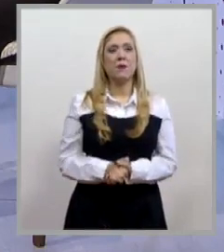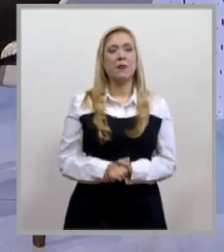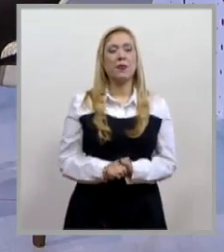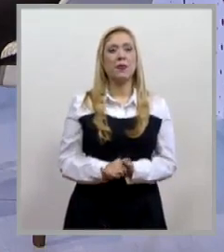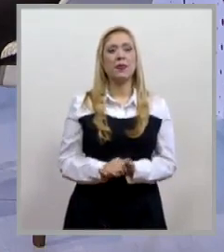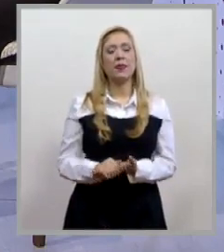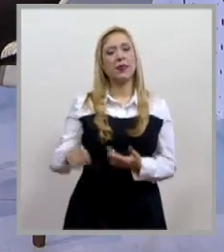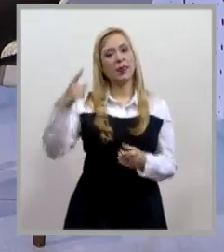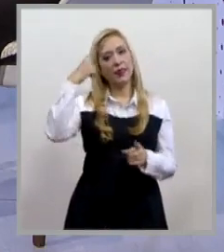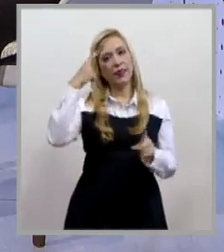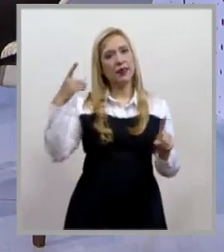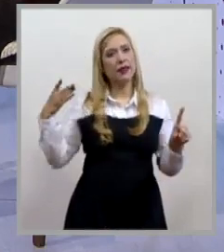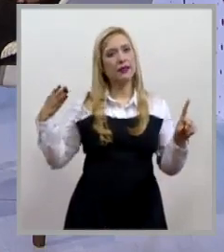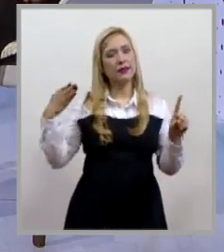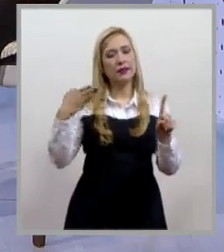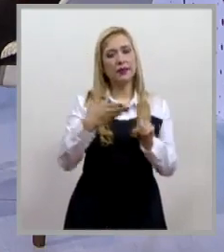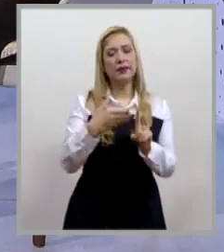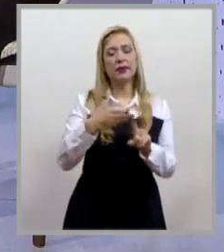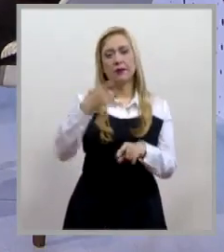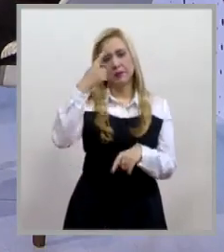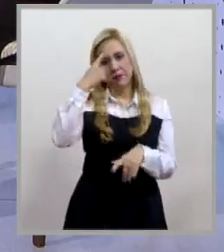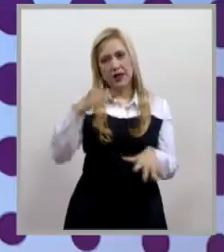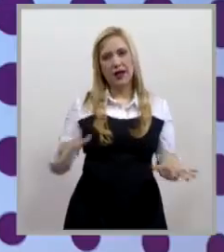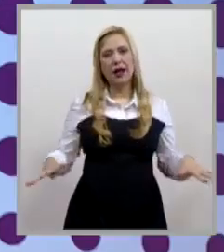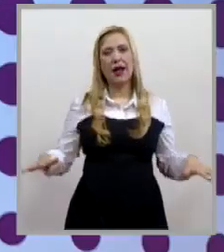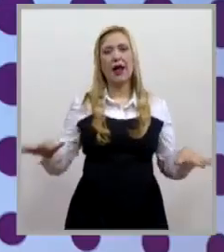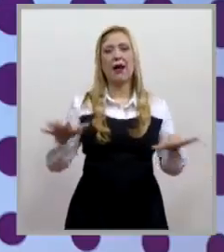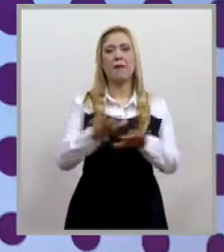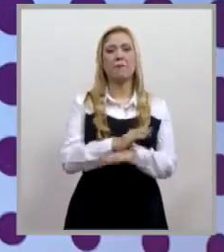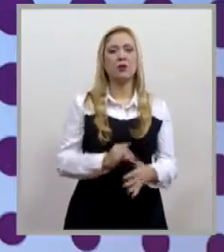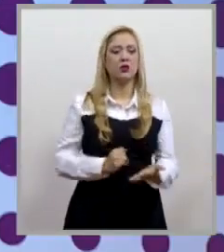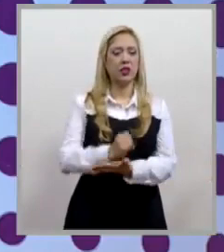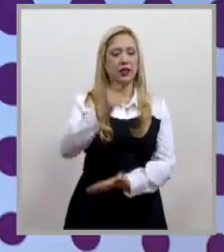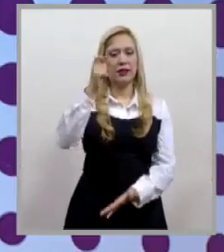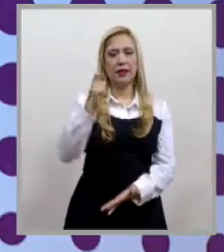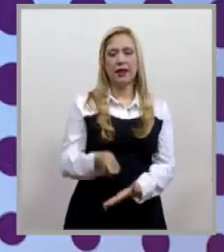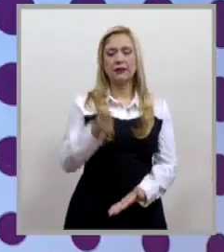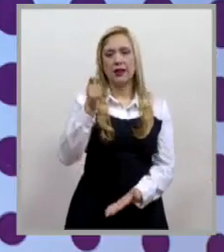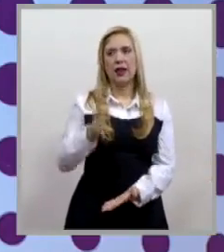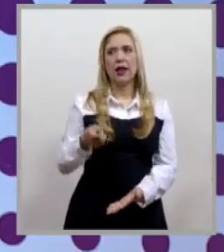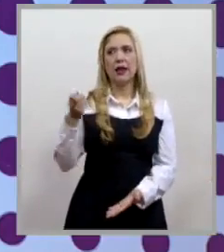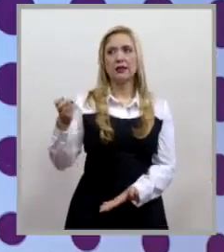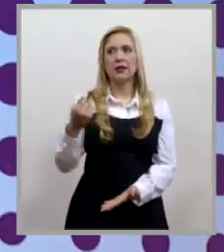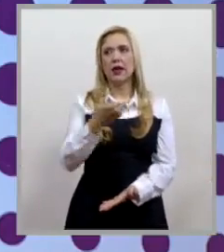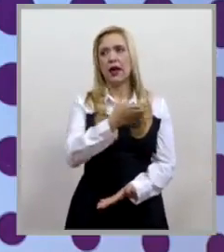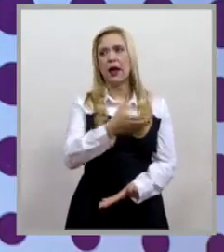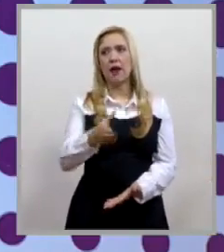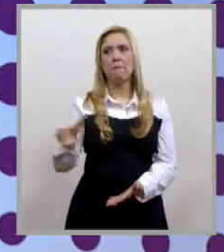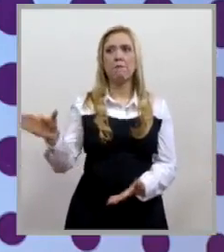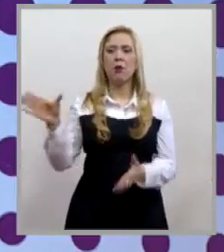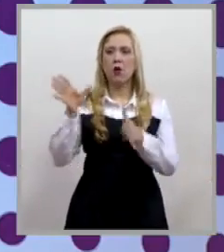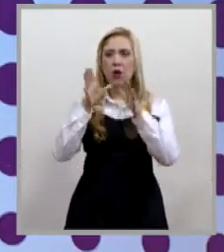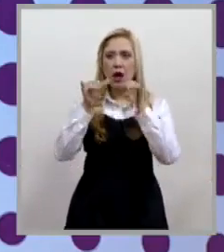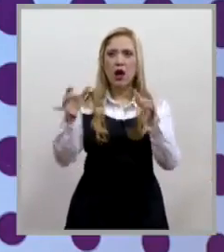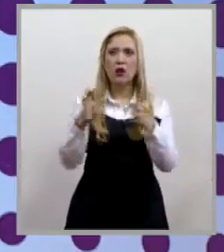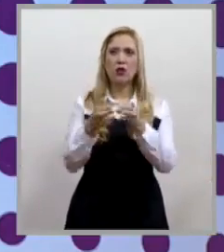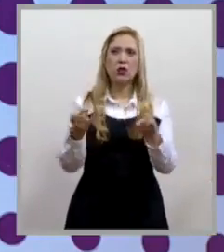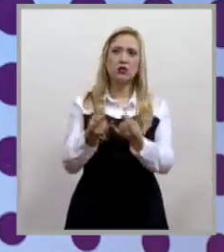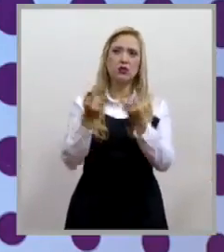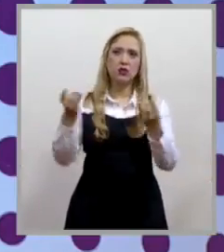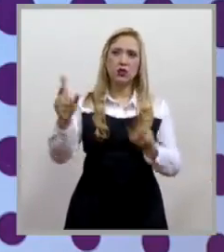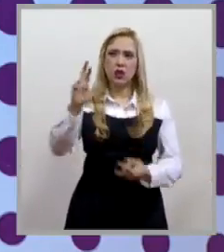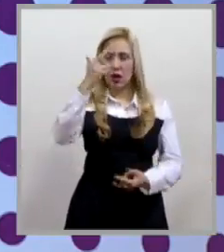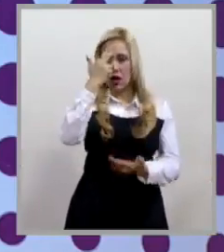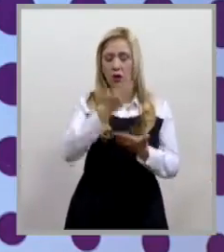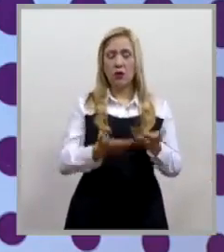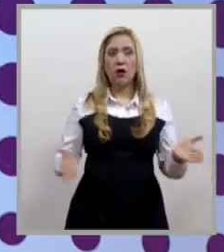con el propósito y de la vocación transformadora de la sentencia de Campo Algodonero, que ya vio la luz en nuestro sistema mexicano